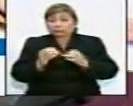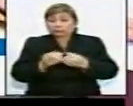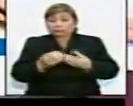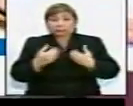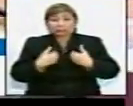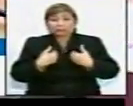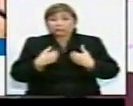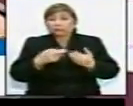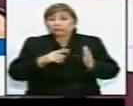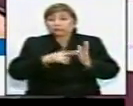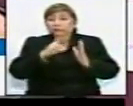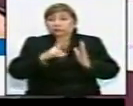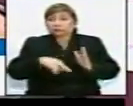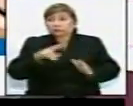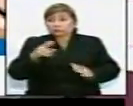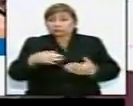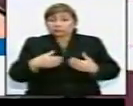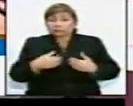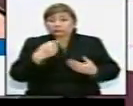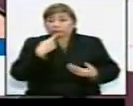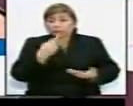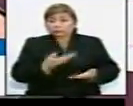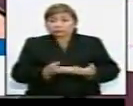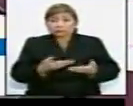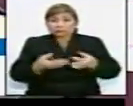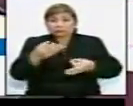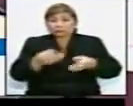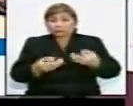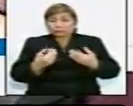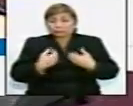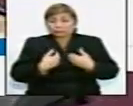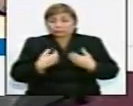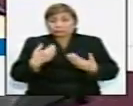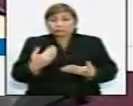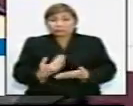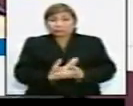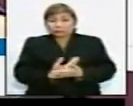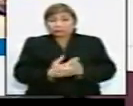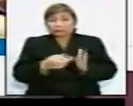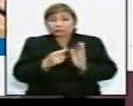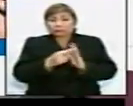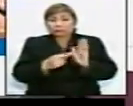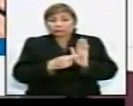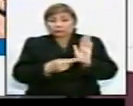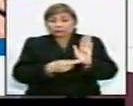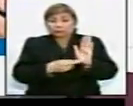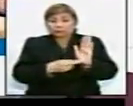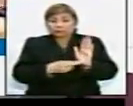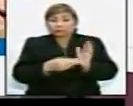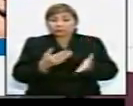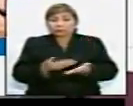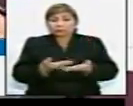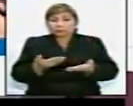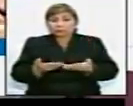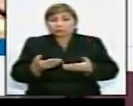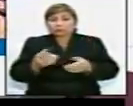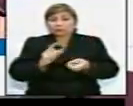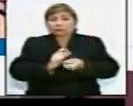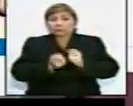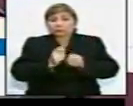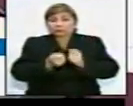movimientos regionales, y el jurado está trabajando en la nueva versión reglamentaria para aplicar las modificaciones